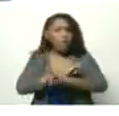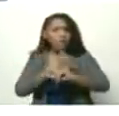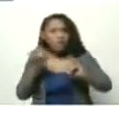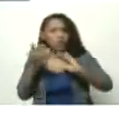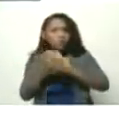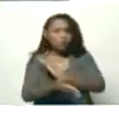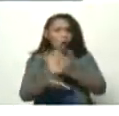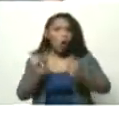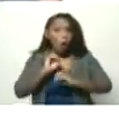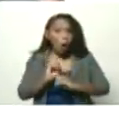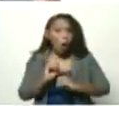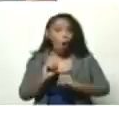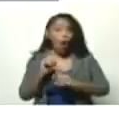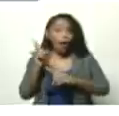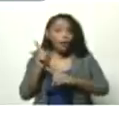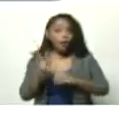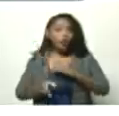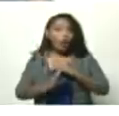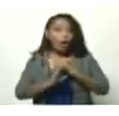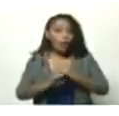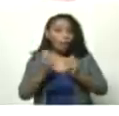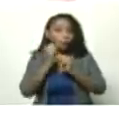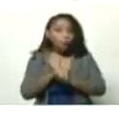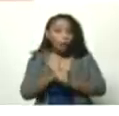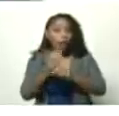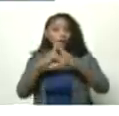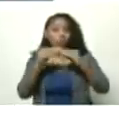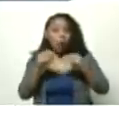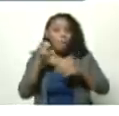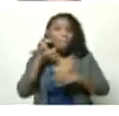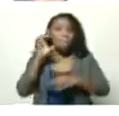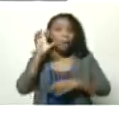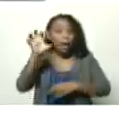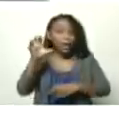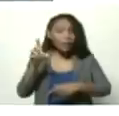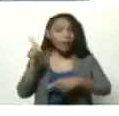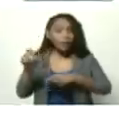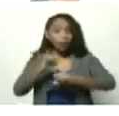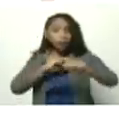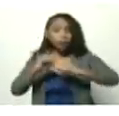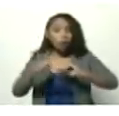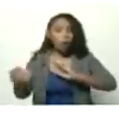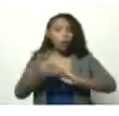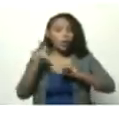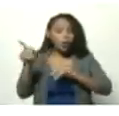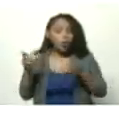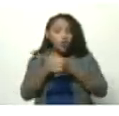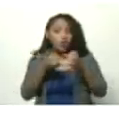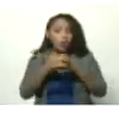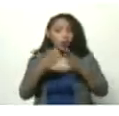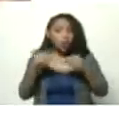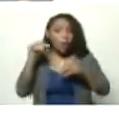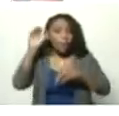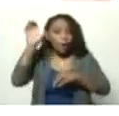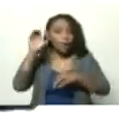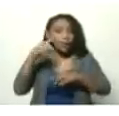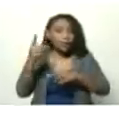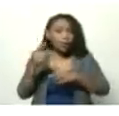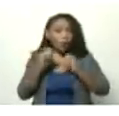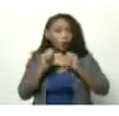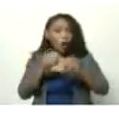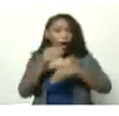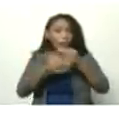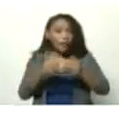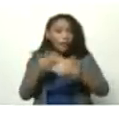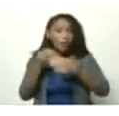¿O esto se va a replicar, por ejemplo, en todo el país? ¿Se puede replicar estas acciones contra estas bandas en todo el país? ¿Van a seguir haciendo